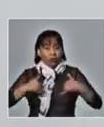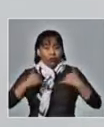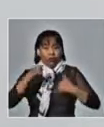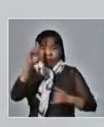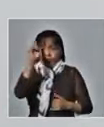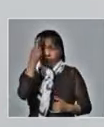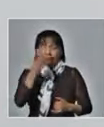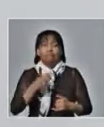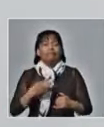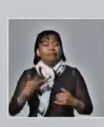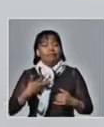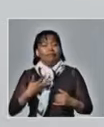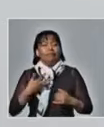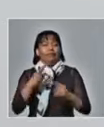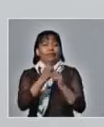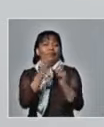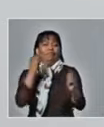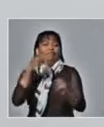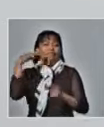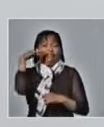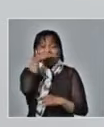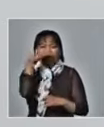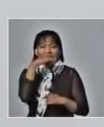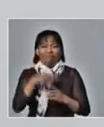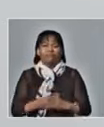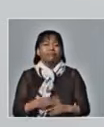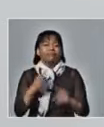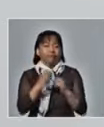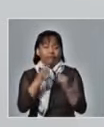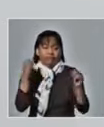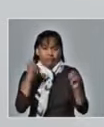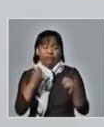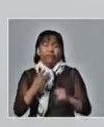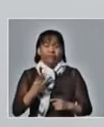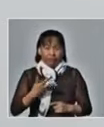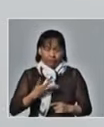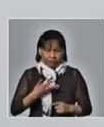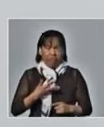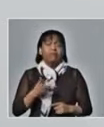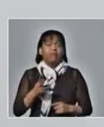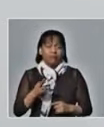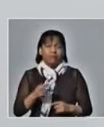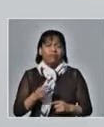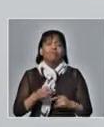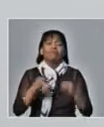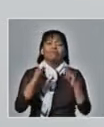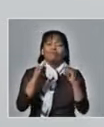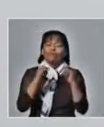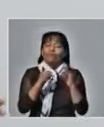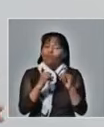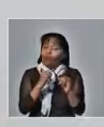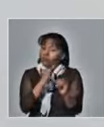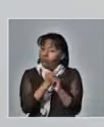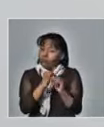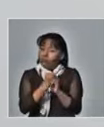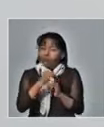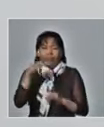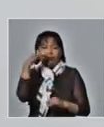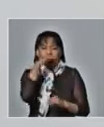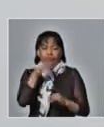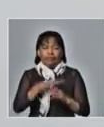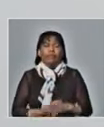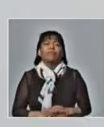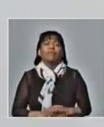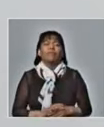Contarán con transporte gratuito, además transporte que contará también con internet gratuito. Los recursos naturales